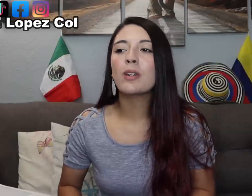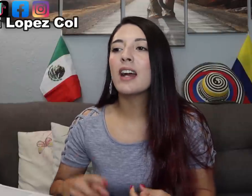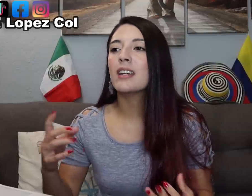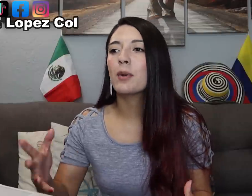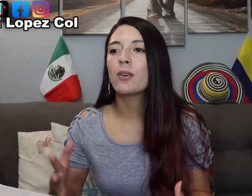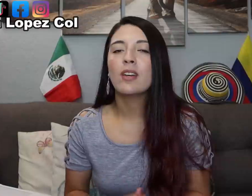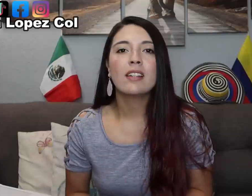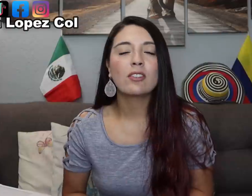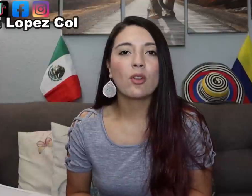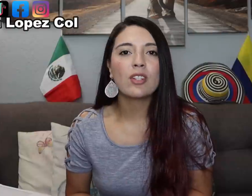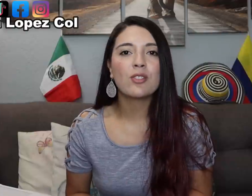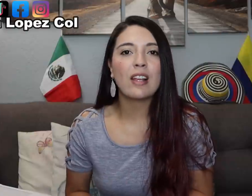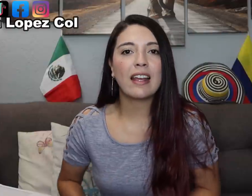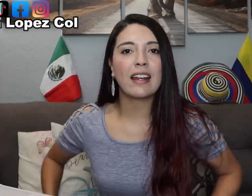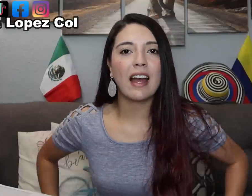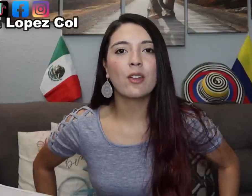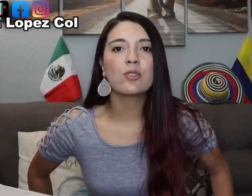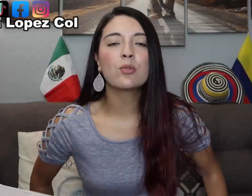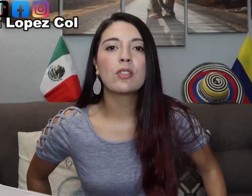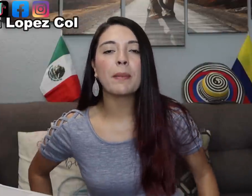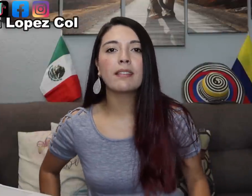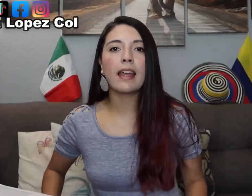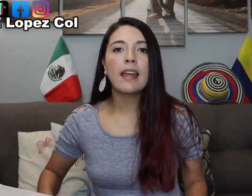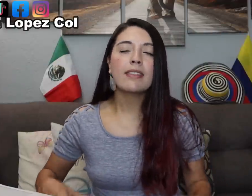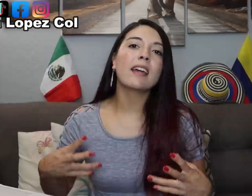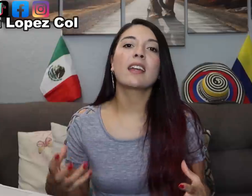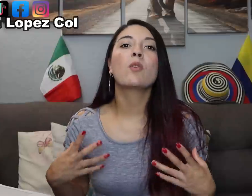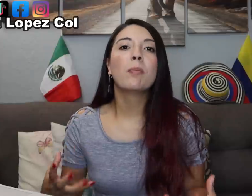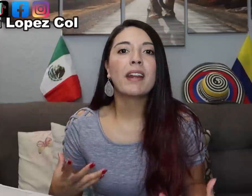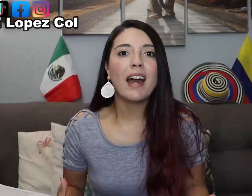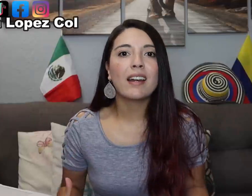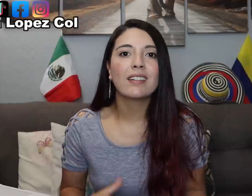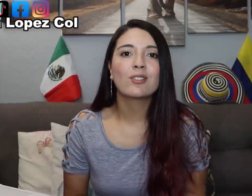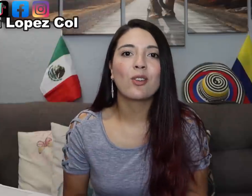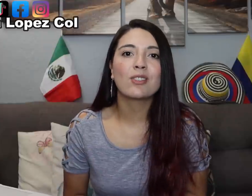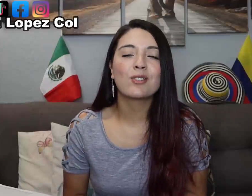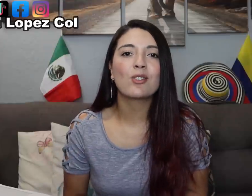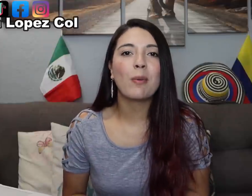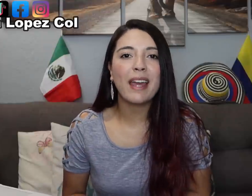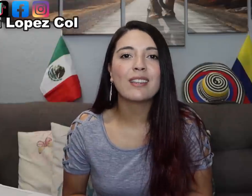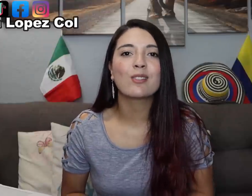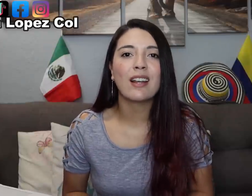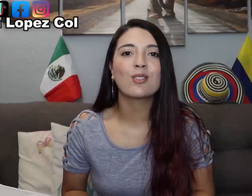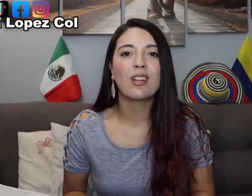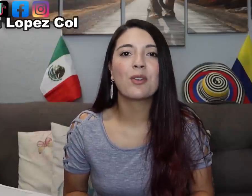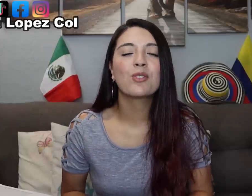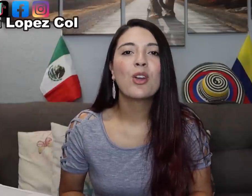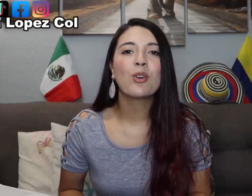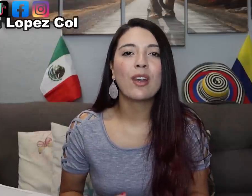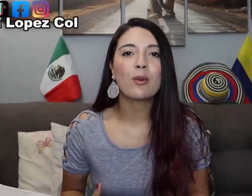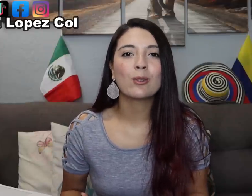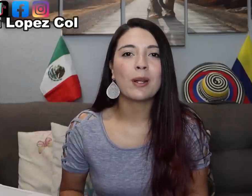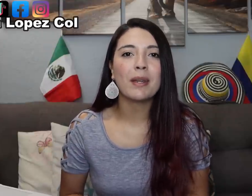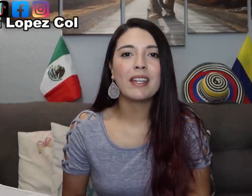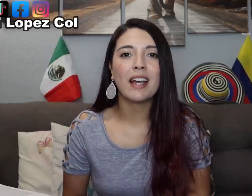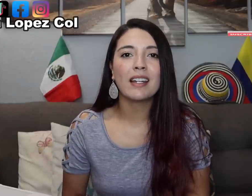de Cultura y bueno, todos ellos encargados justamente de recuperar todos estos objetos relacionados